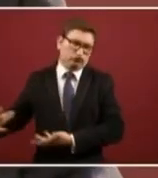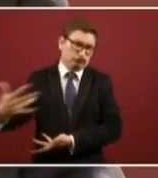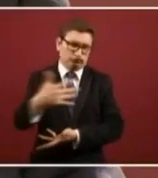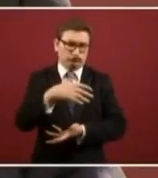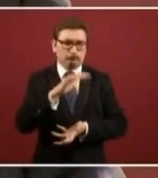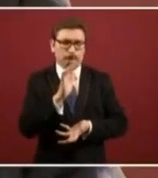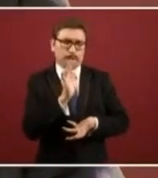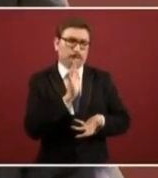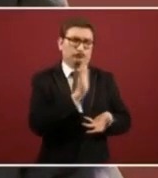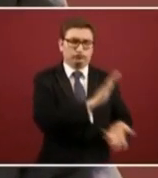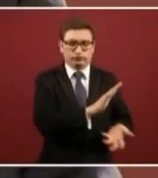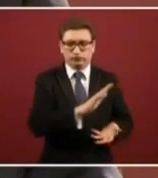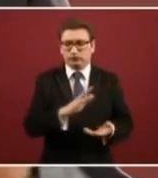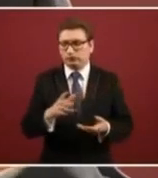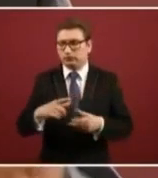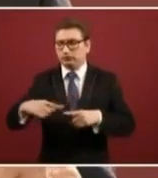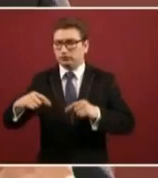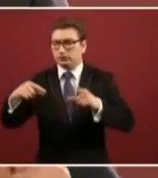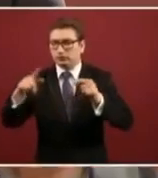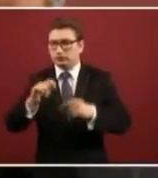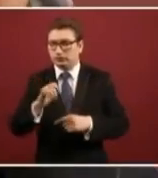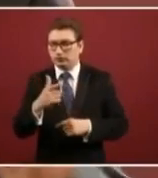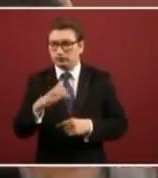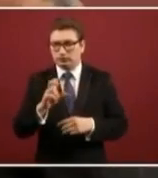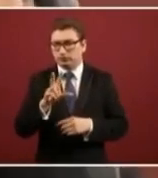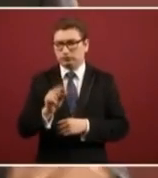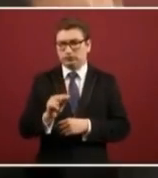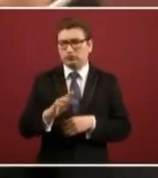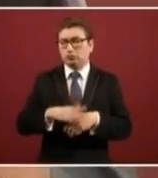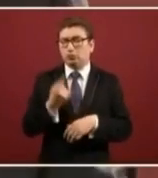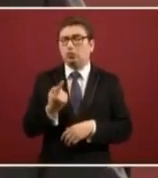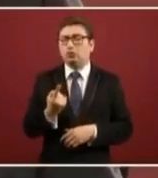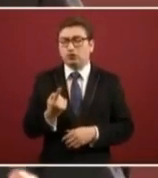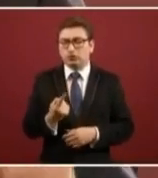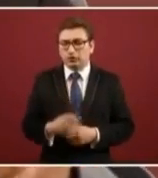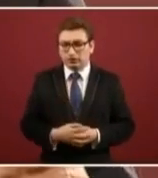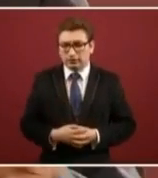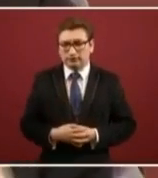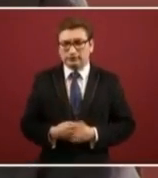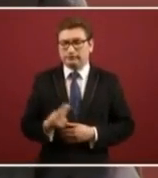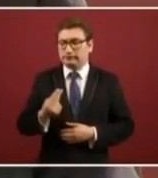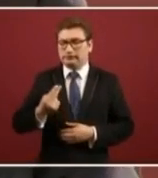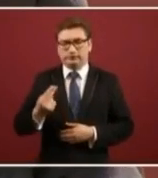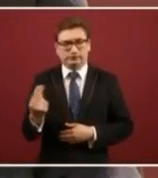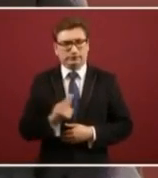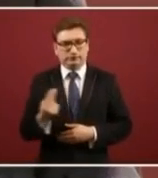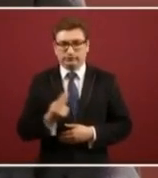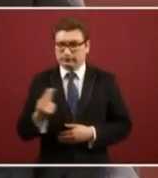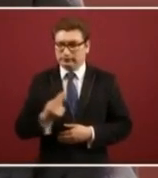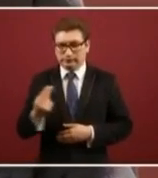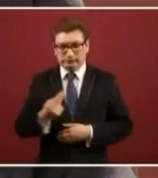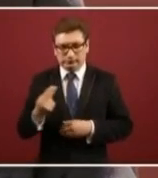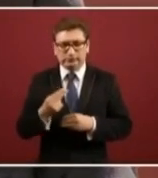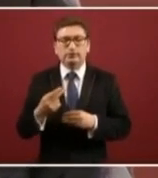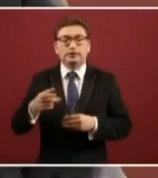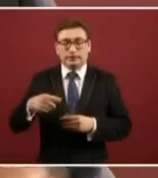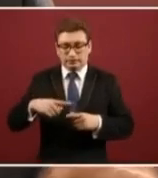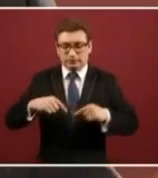no lo hacemos en el caso del trigo, porque el trigo necesariamente tiene que ser transformado en